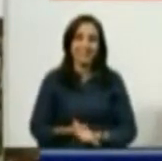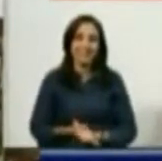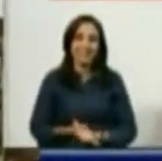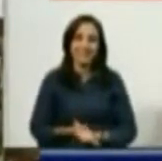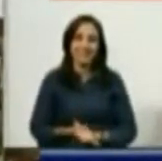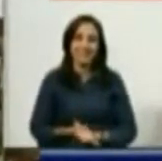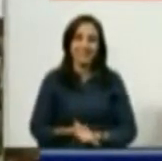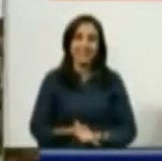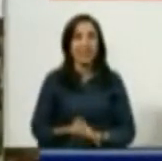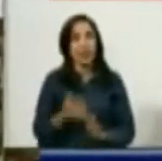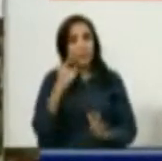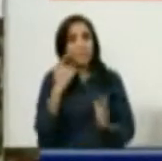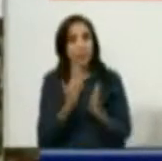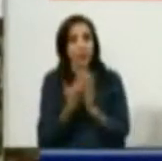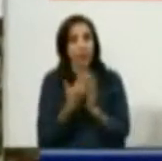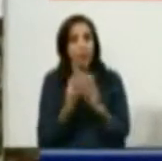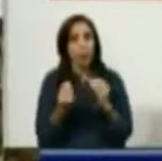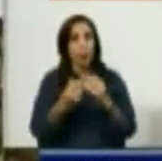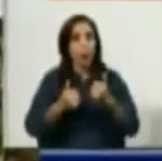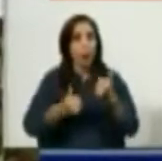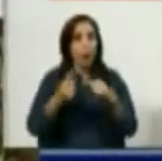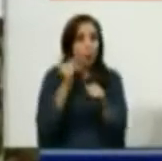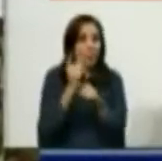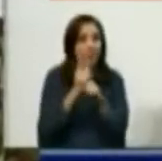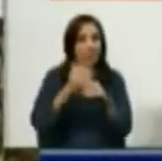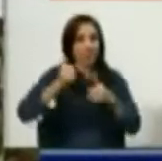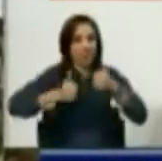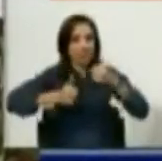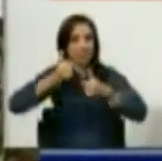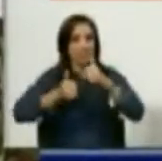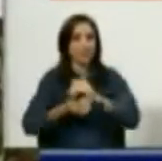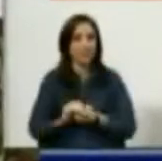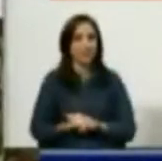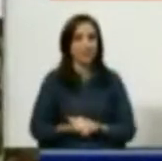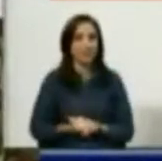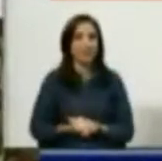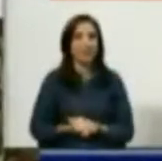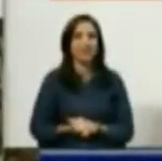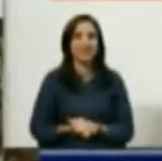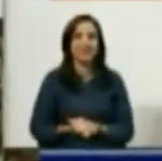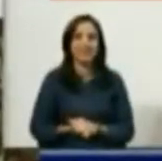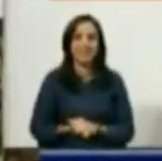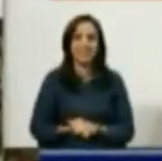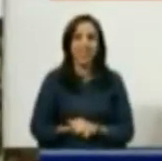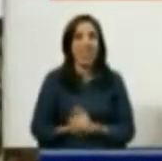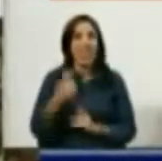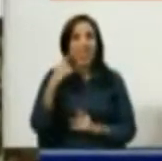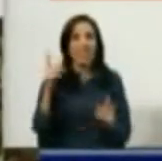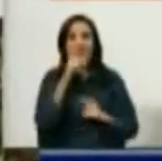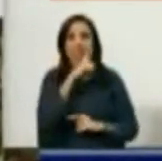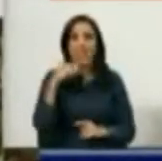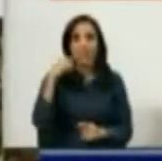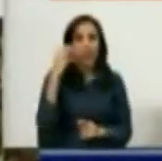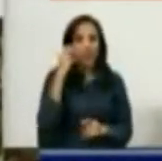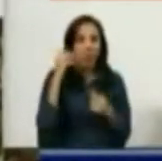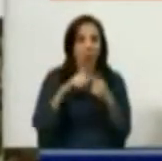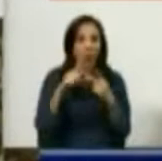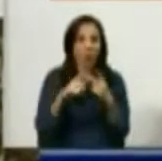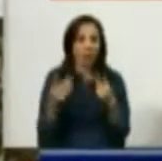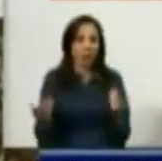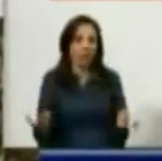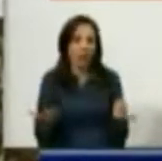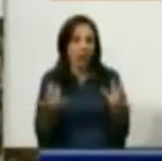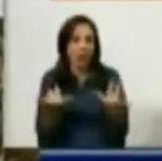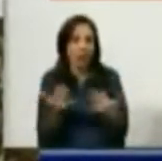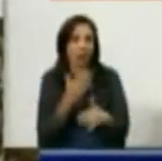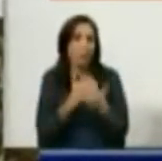déjeme usted la competencia que tienen ahorita entre macri entre Duque entre el nuevo